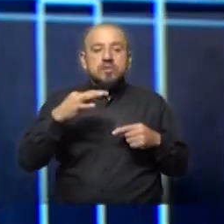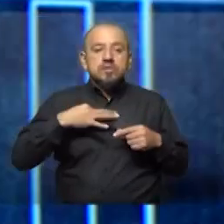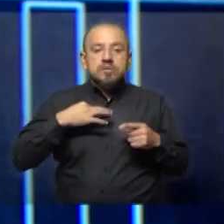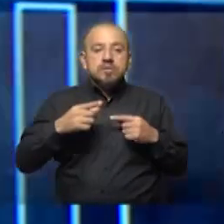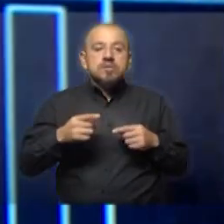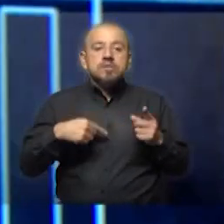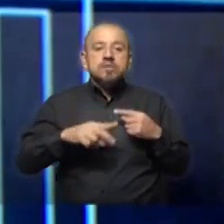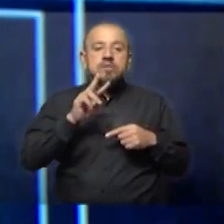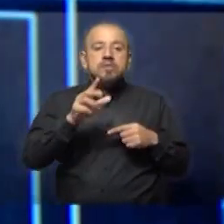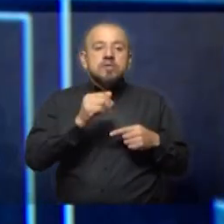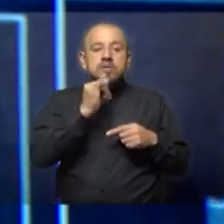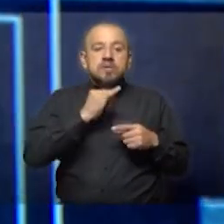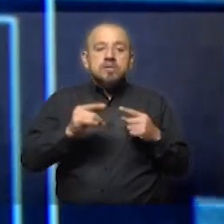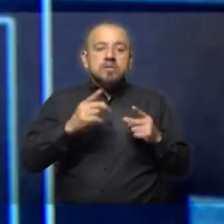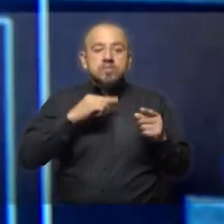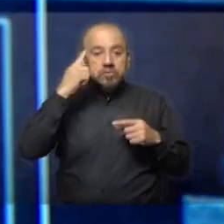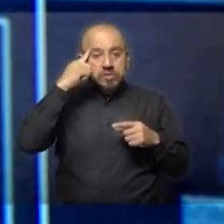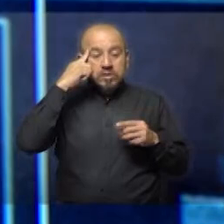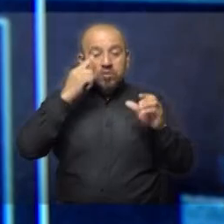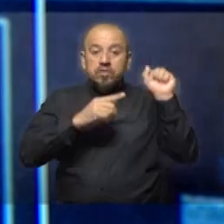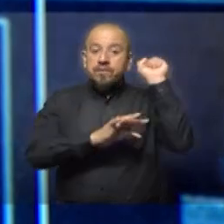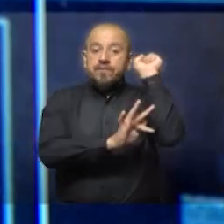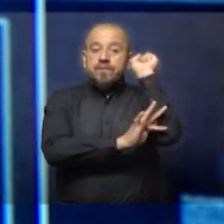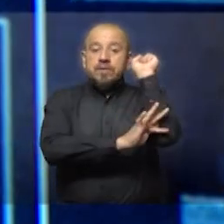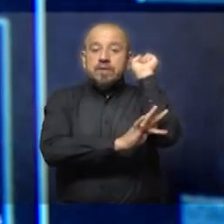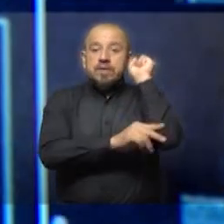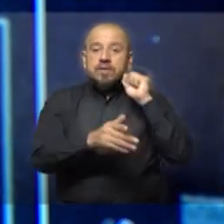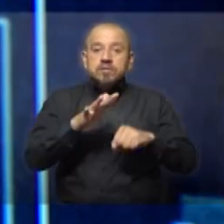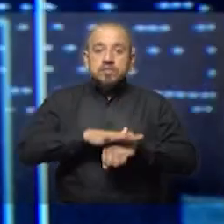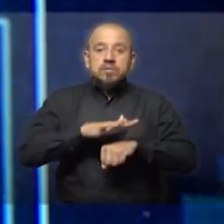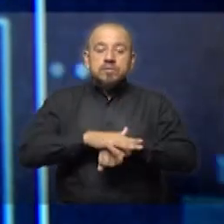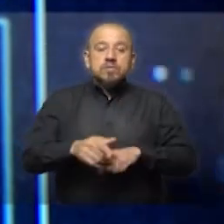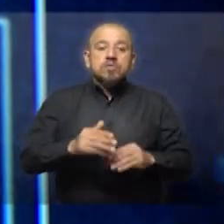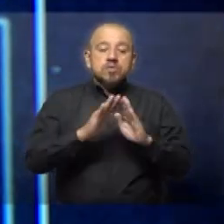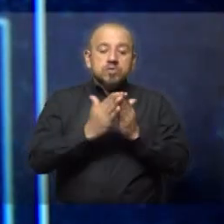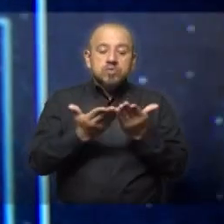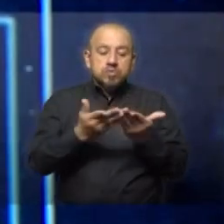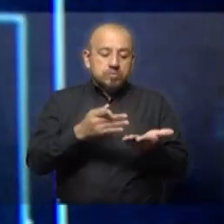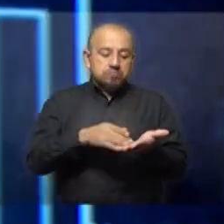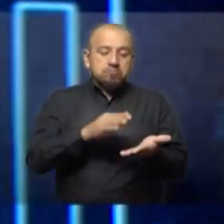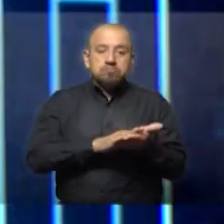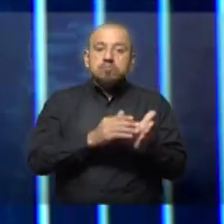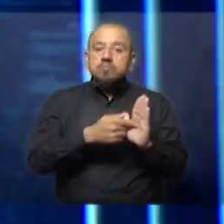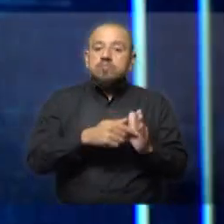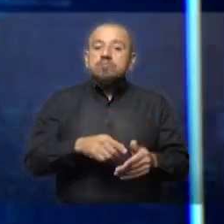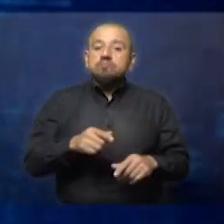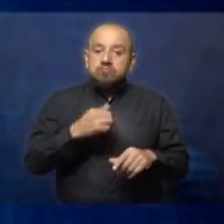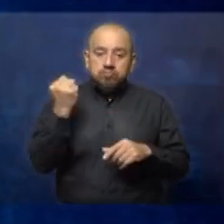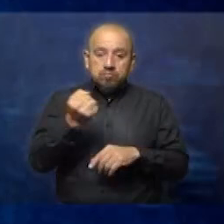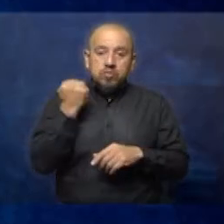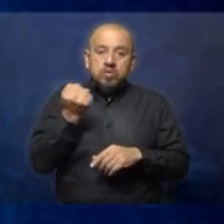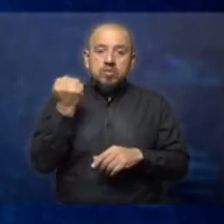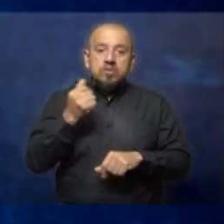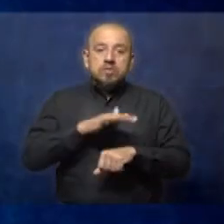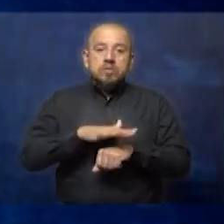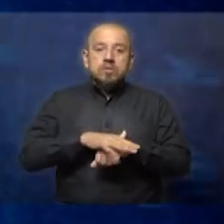mafer era fue un pensador feminista en su época y ese libro es una una obra importante para ese momento